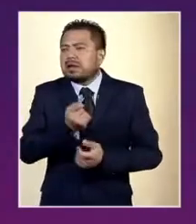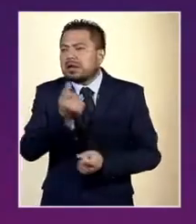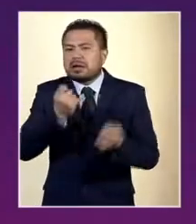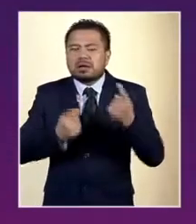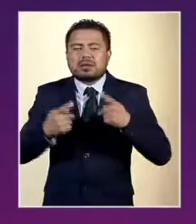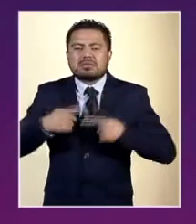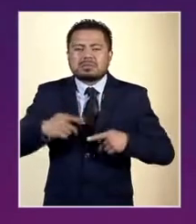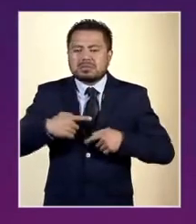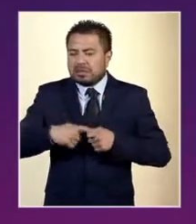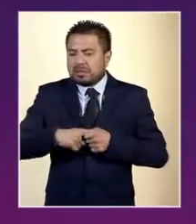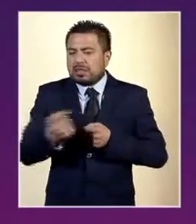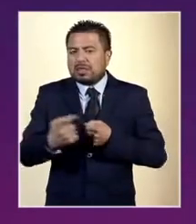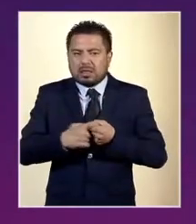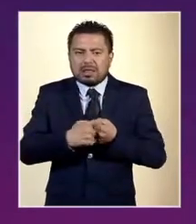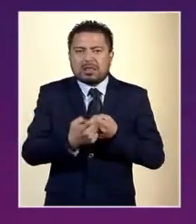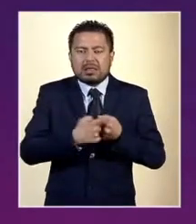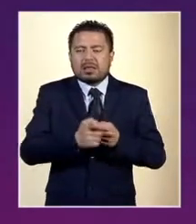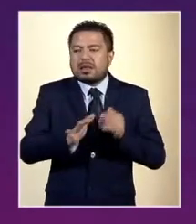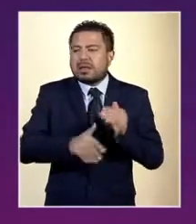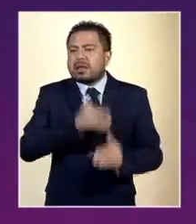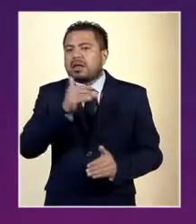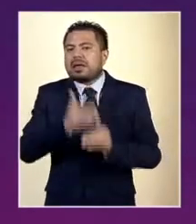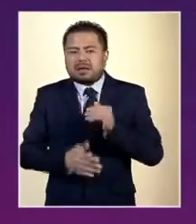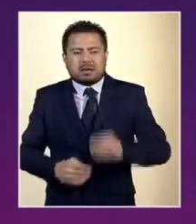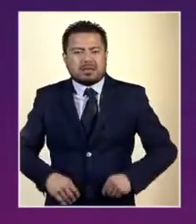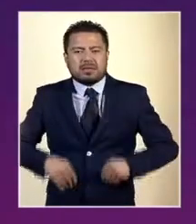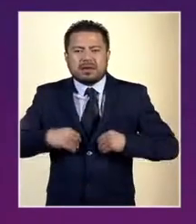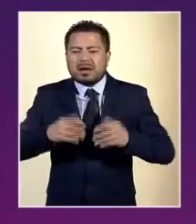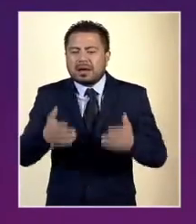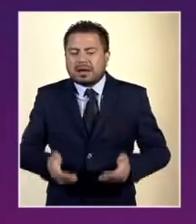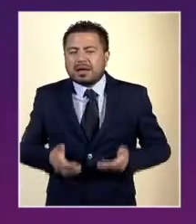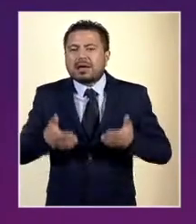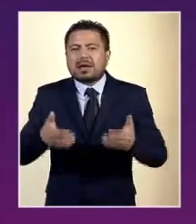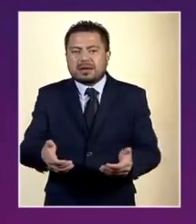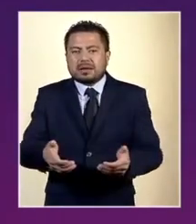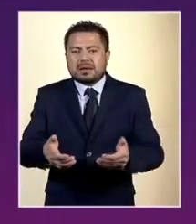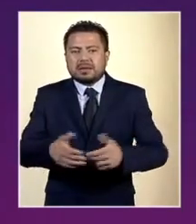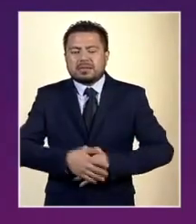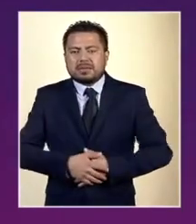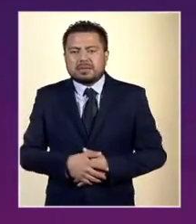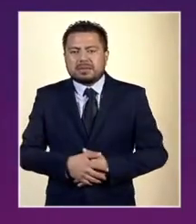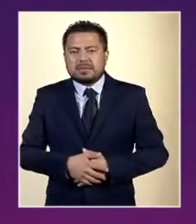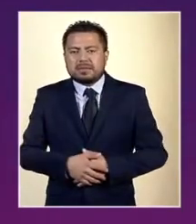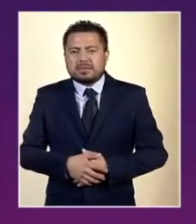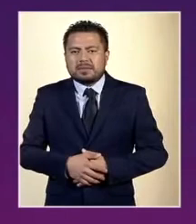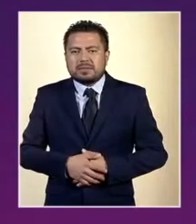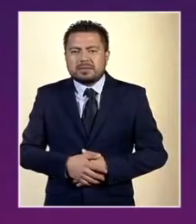personas, las excluye y terminan viviendo en las calles.